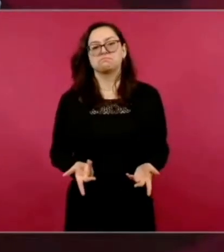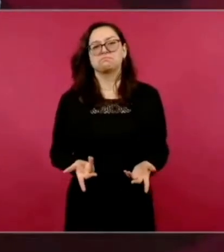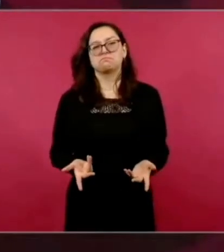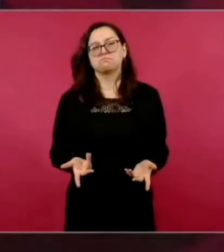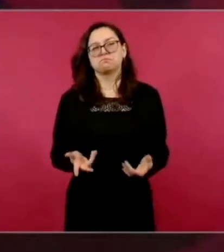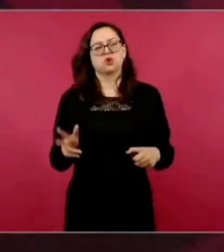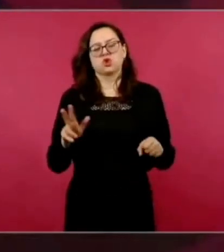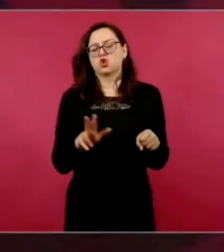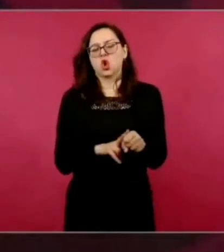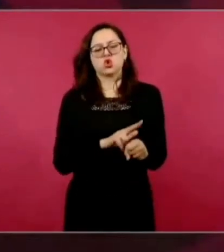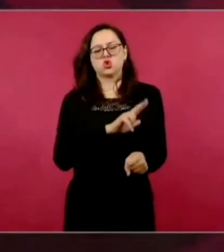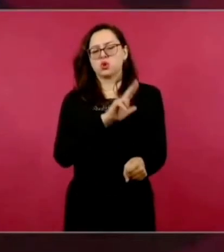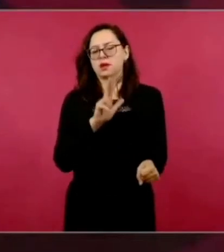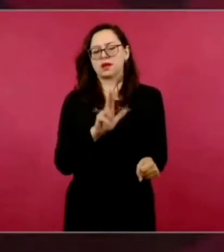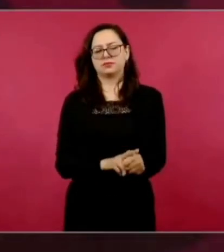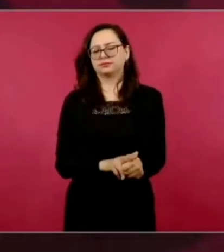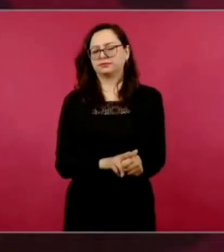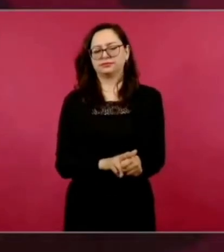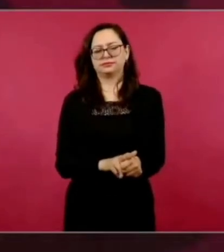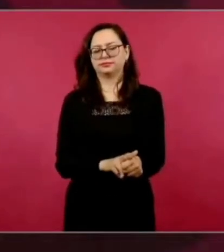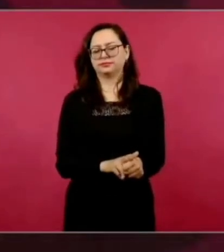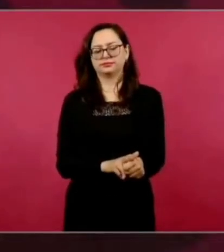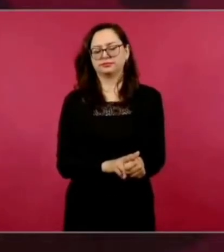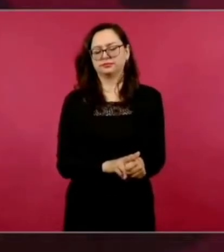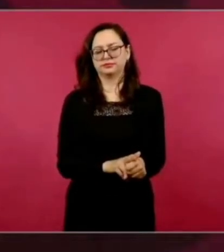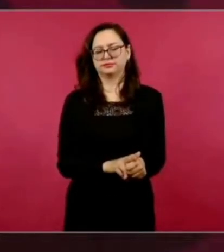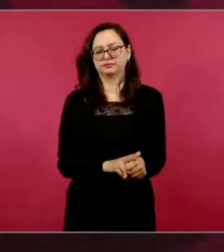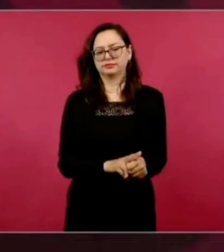Debemos los mexicanos celebrar